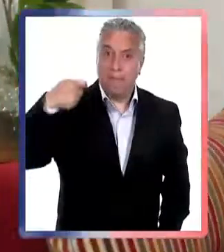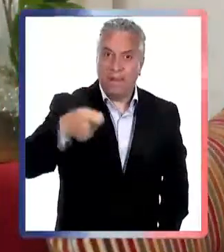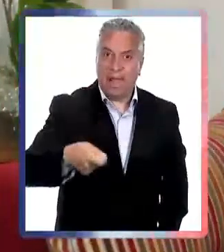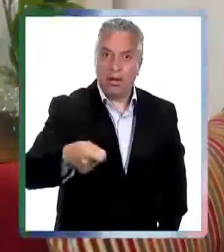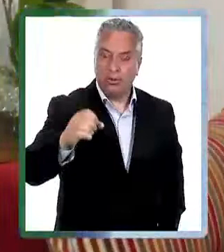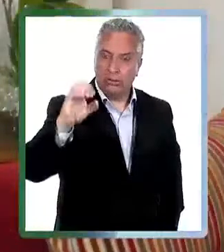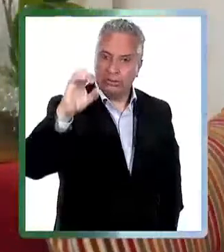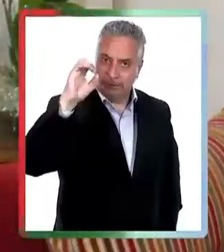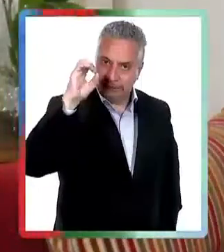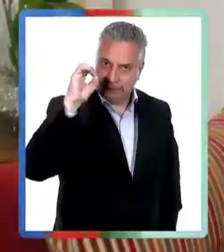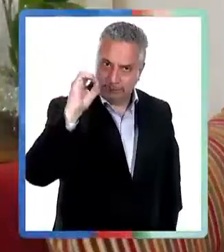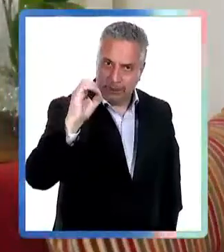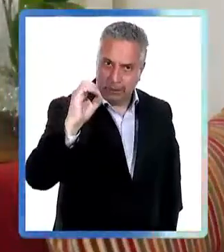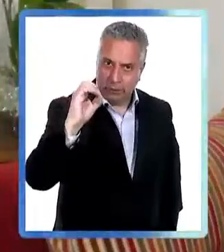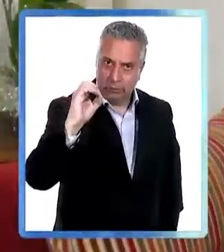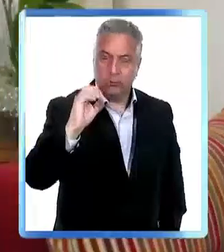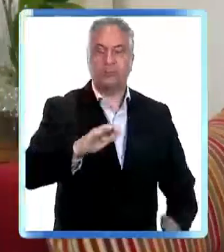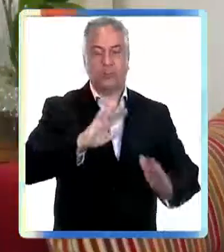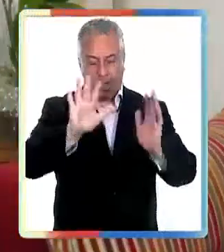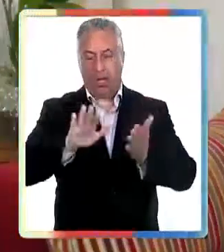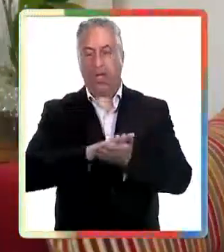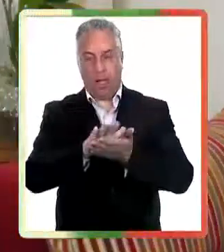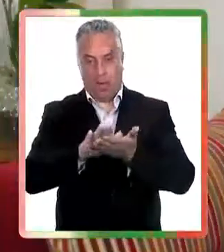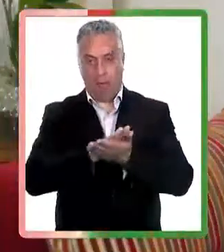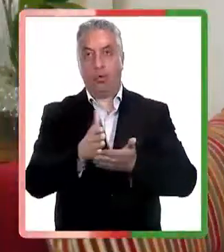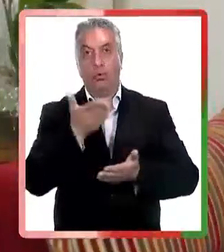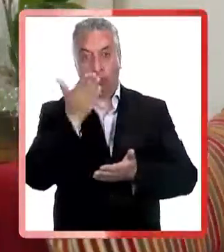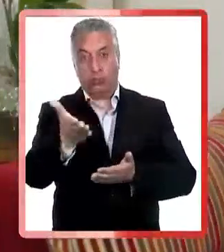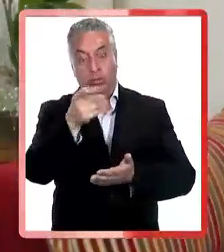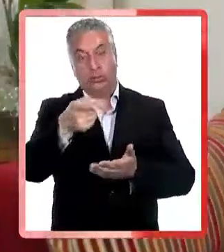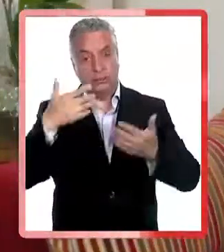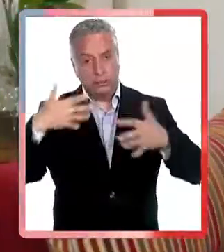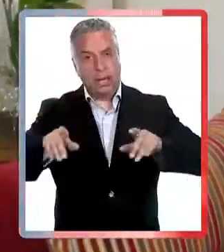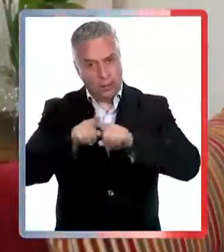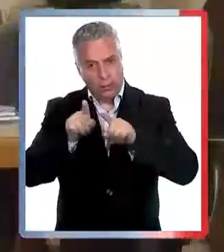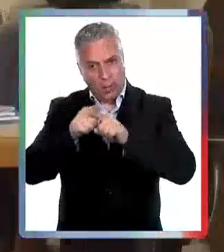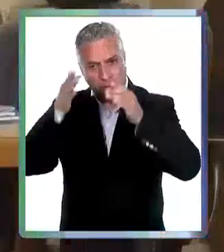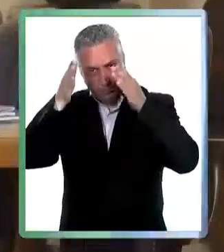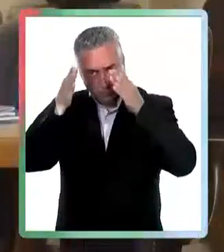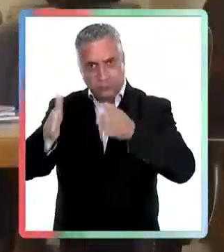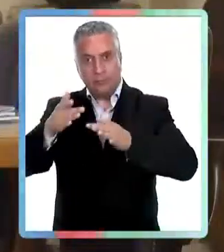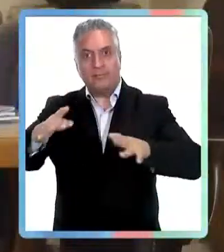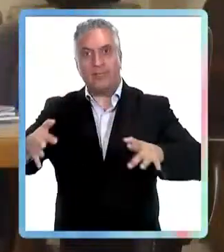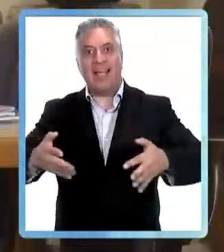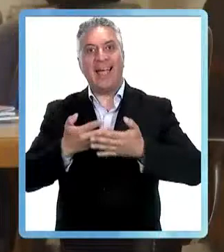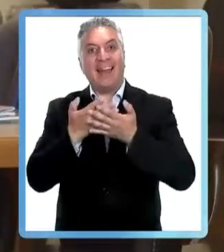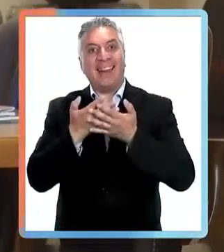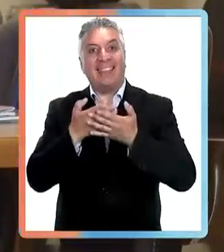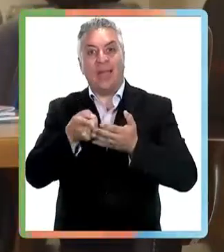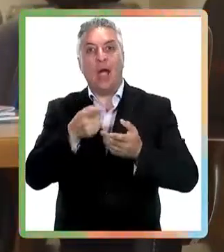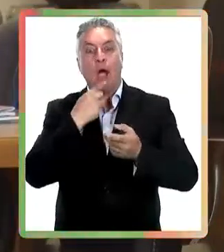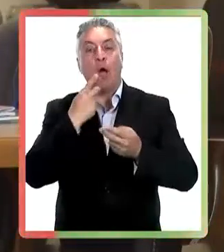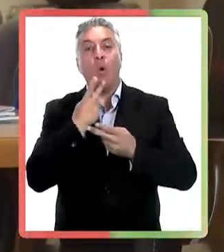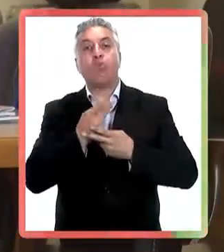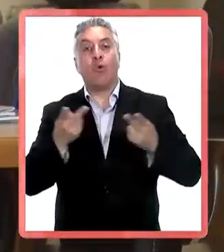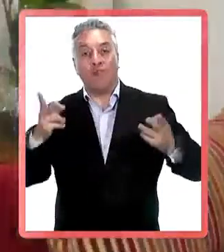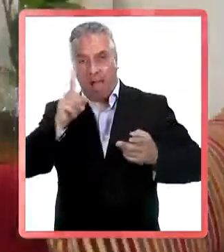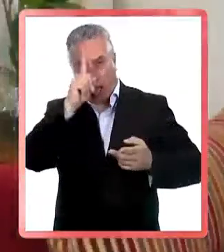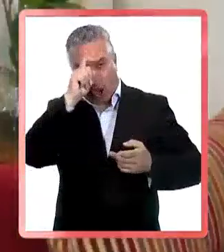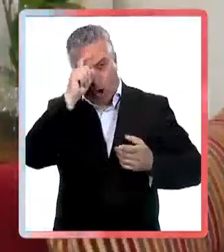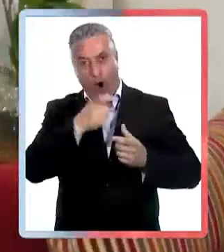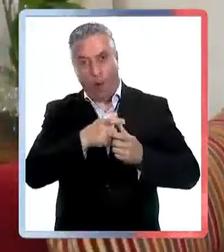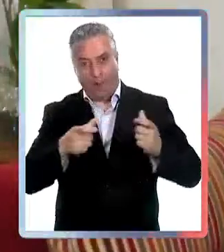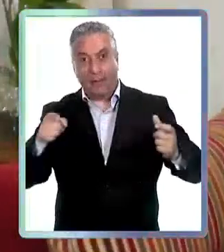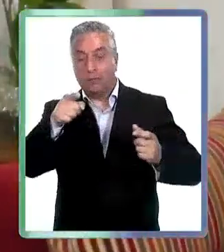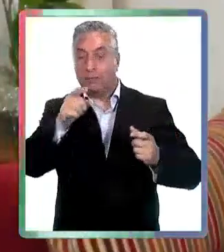pesos. Entonces, si usted, por ejemplo, estaba siendo atendido en la red pública y está en un tratamiento que